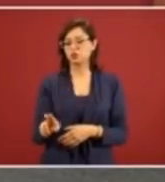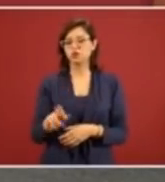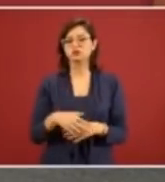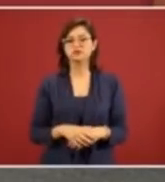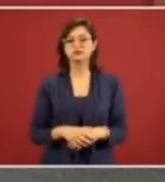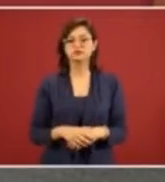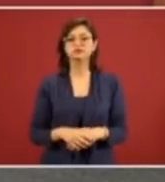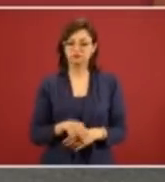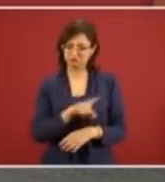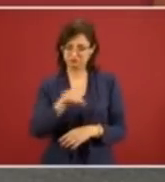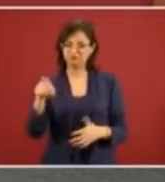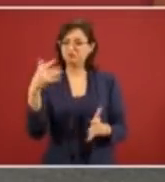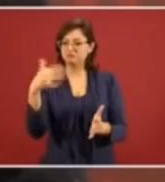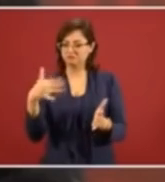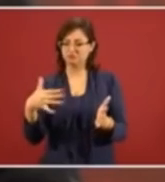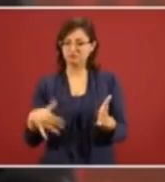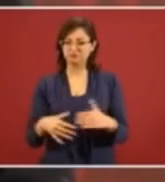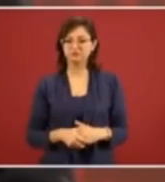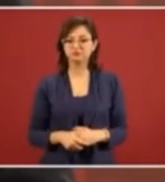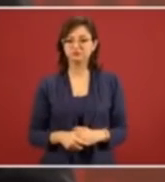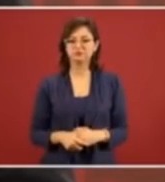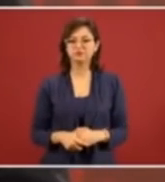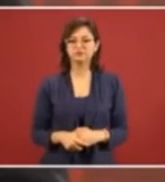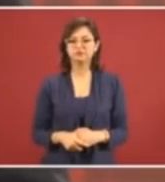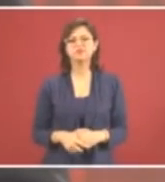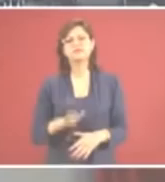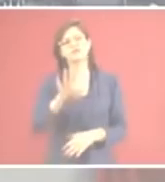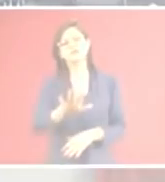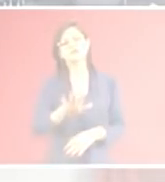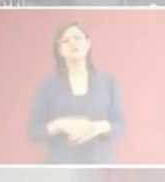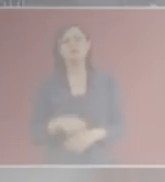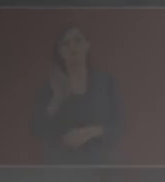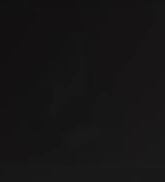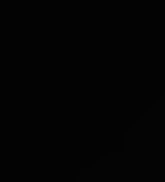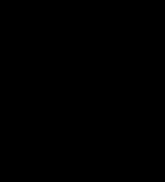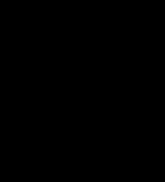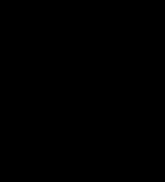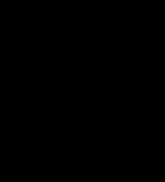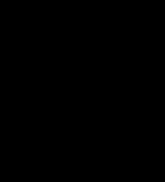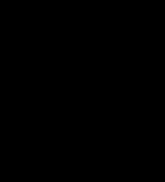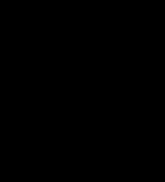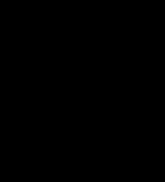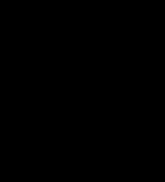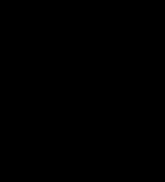Se los recomiendo. Sí, presidente, el Fondo Monetario Internacional, el Banco Interamericano